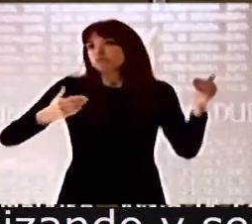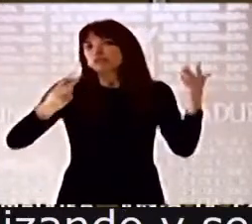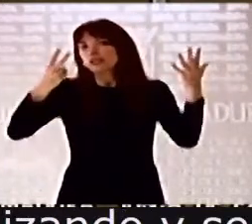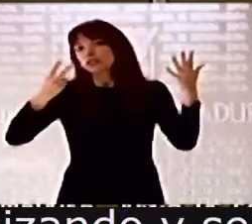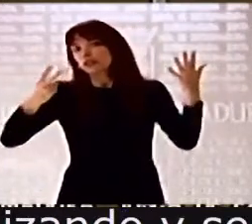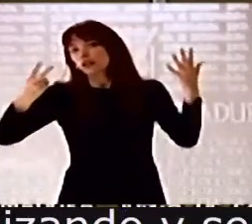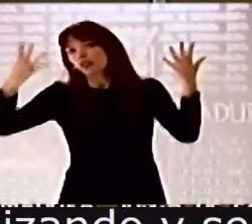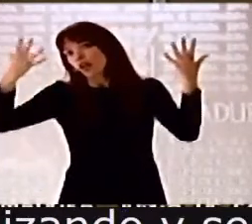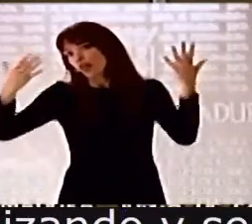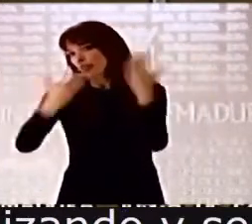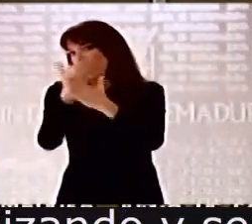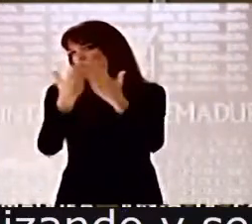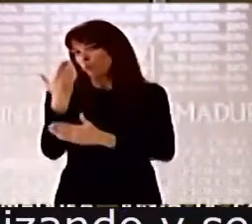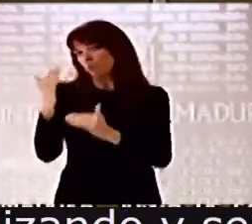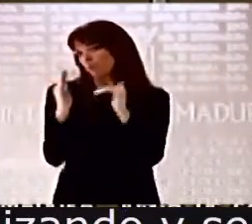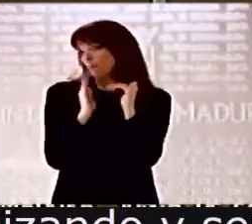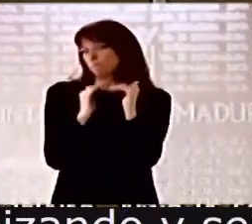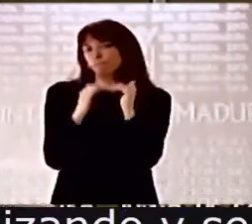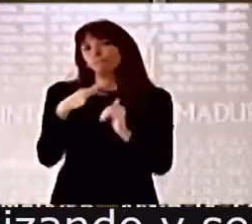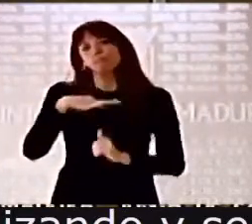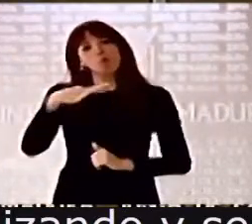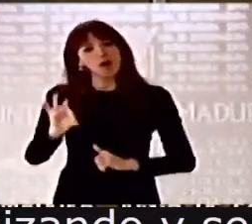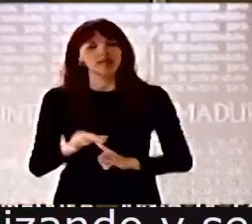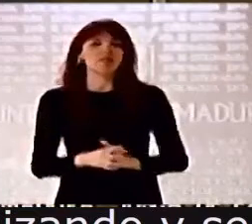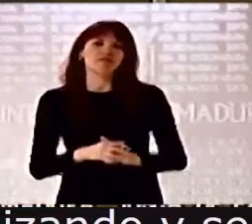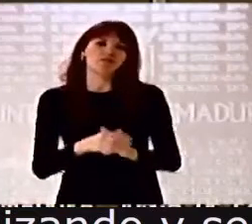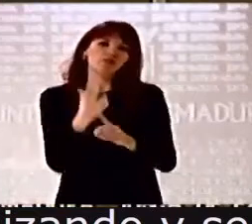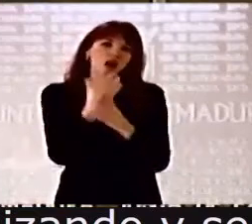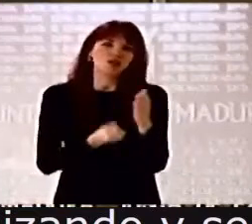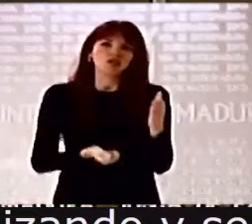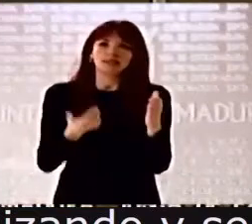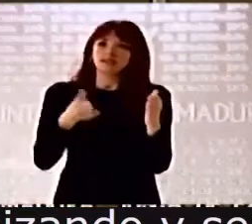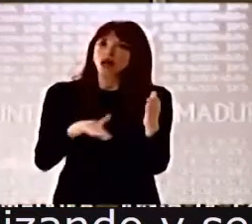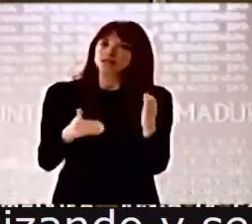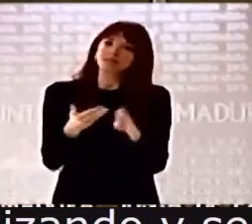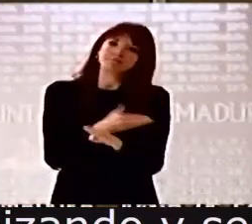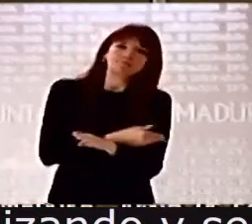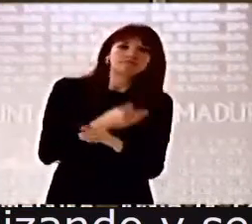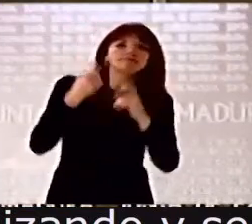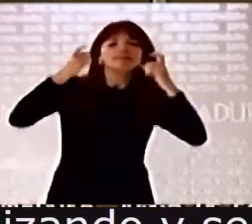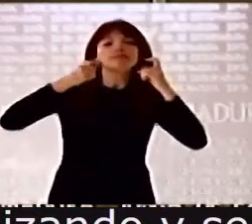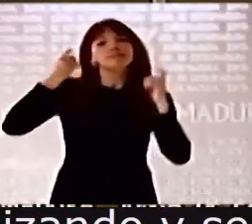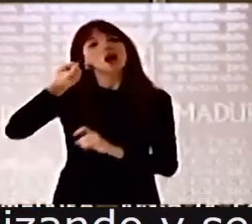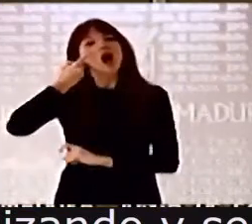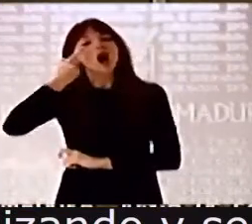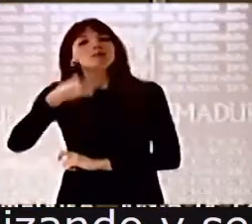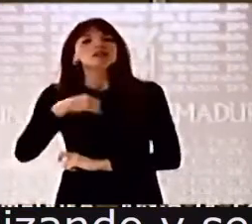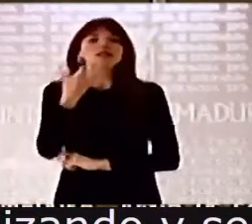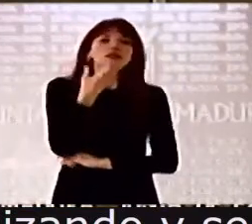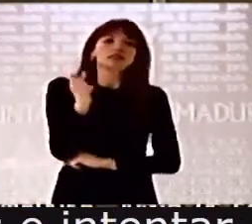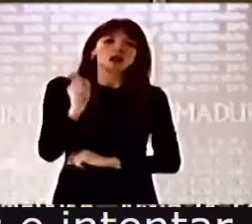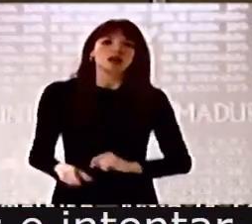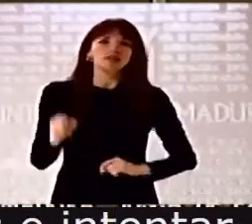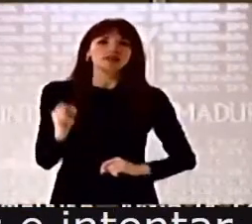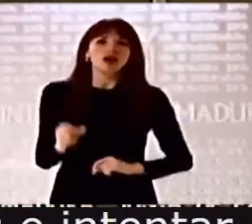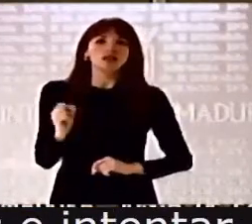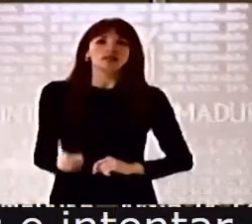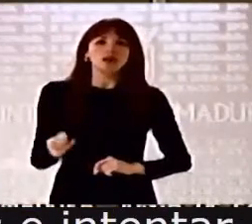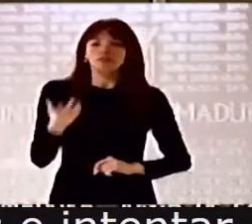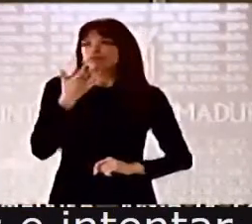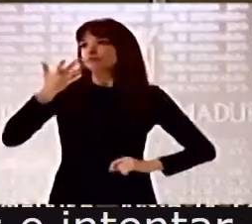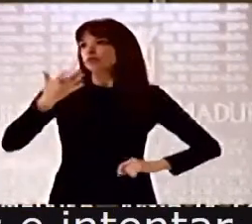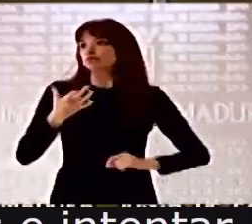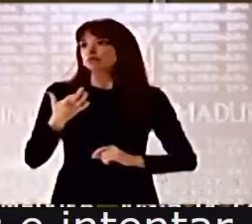días. Que lo que sí habría que intentar ver es, oye, si esto es algo que se repite desde la Mártir